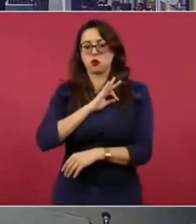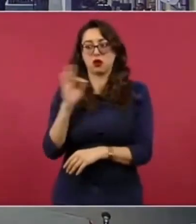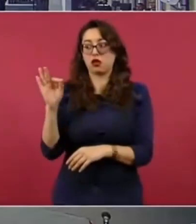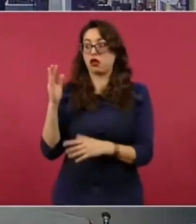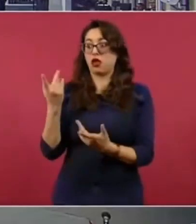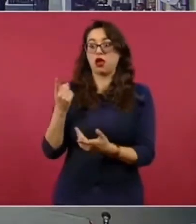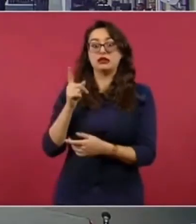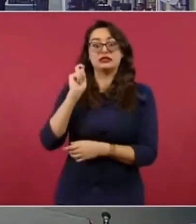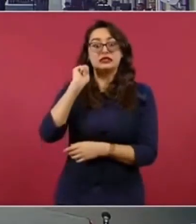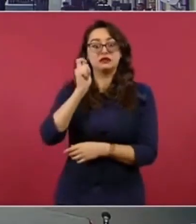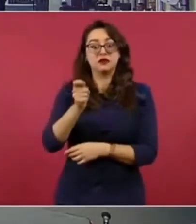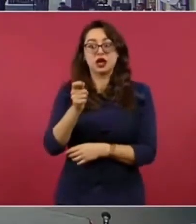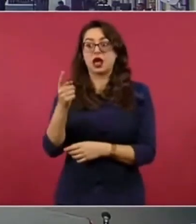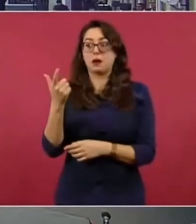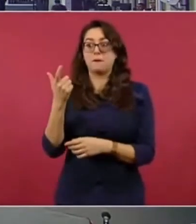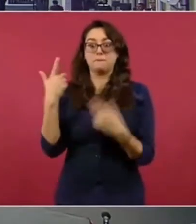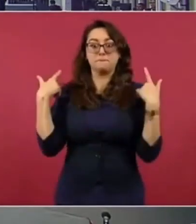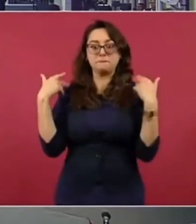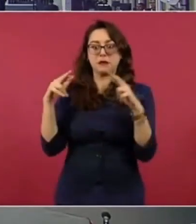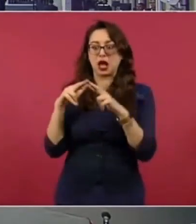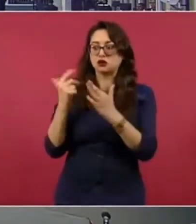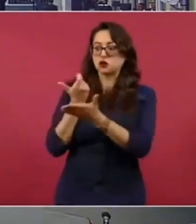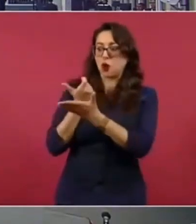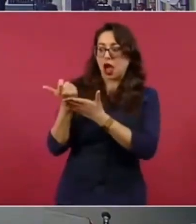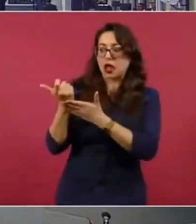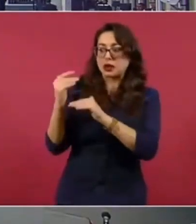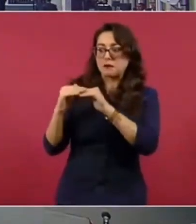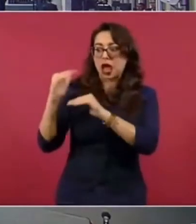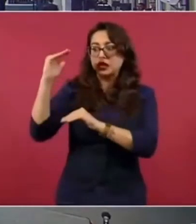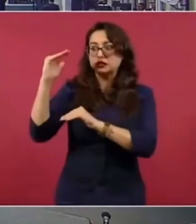no hay problema. Ah, ¿pero qué ha pasado?